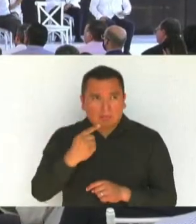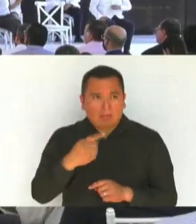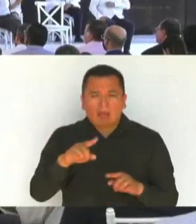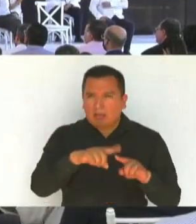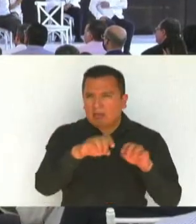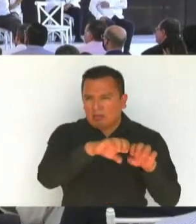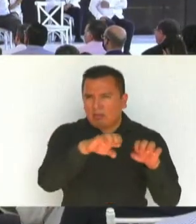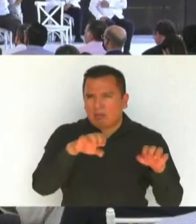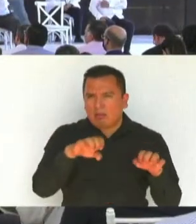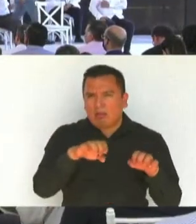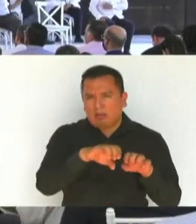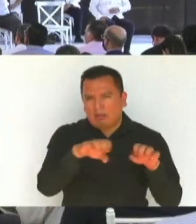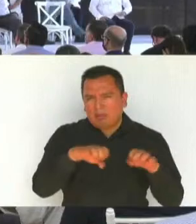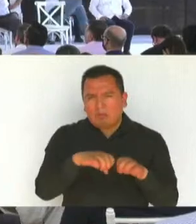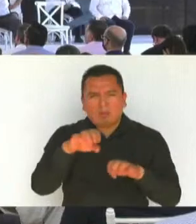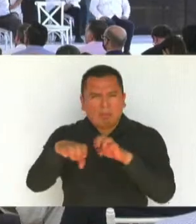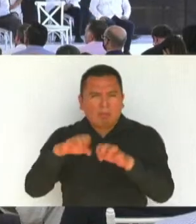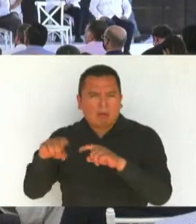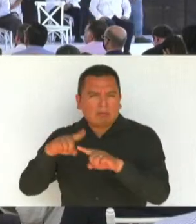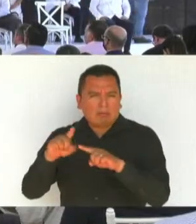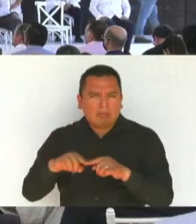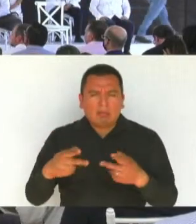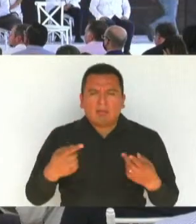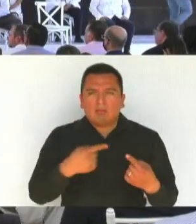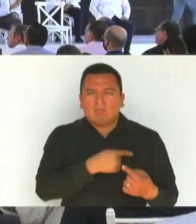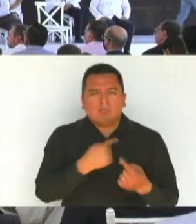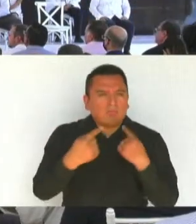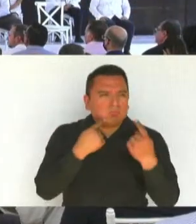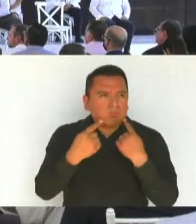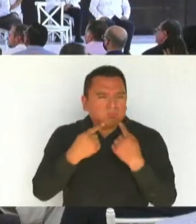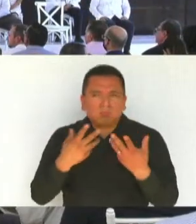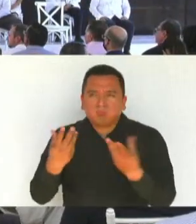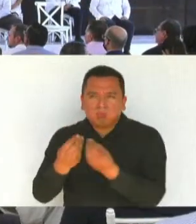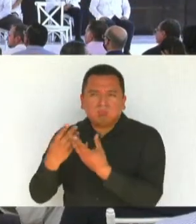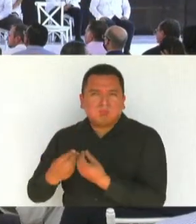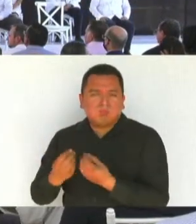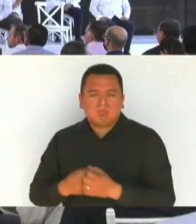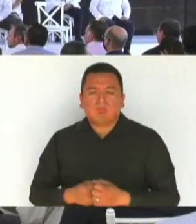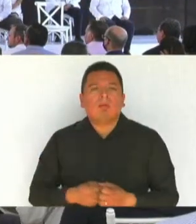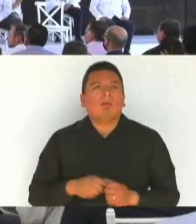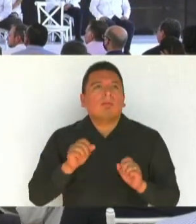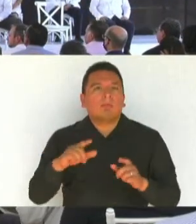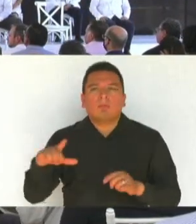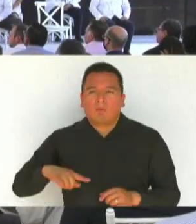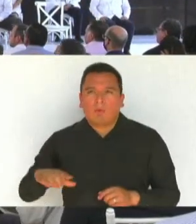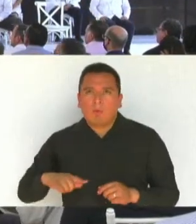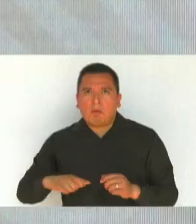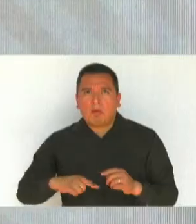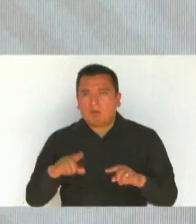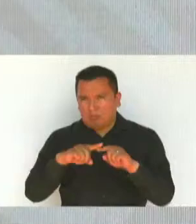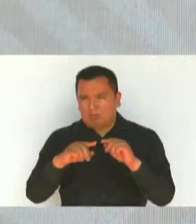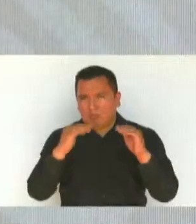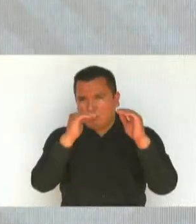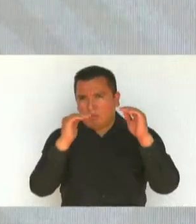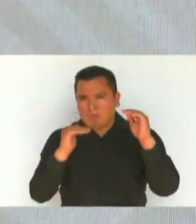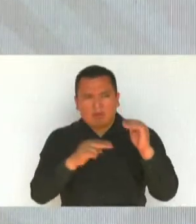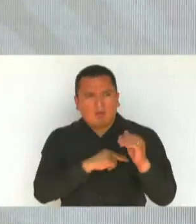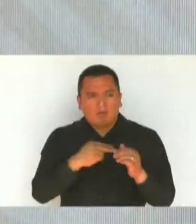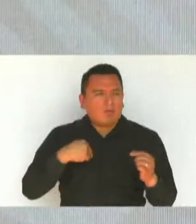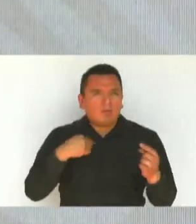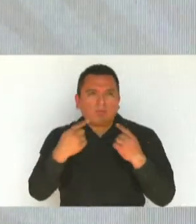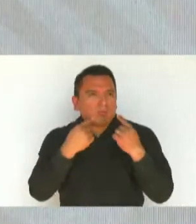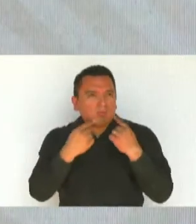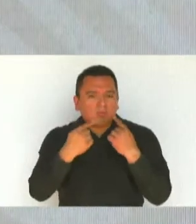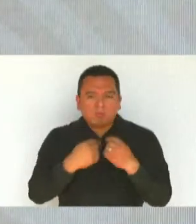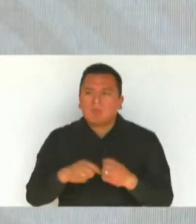trabajo coordinado de todos los factores de la producción. Entre los órdenes de gobierno, los tres órdenes de gobierno, la iniciativa